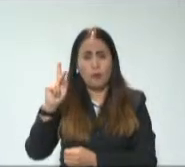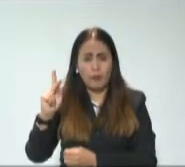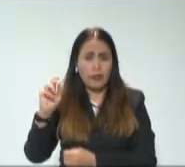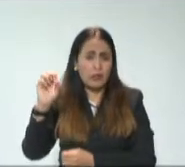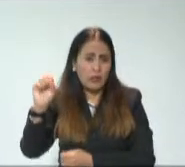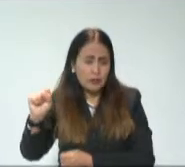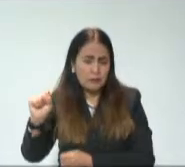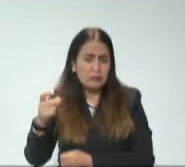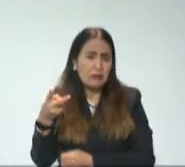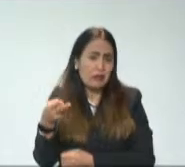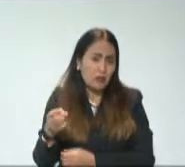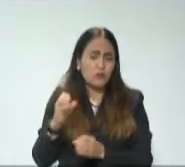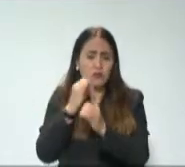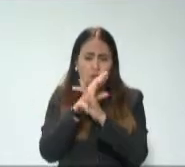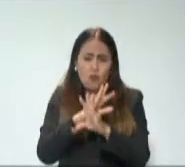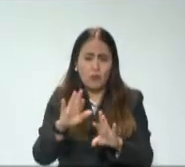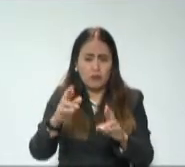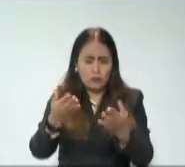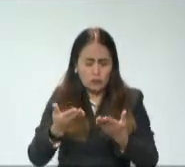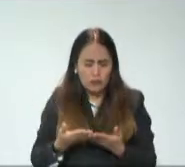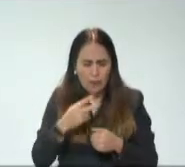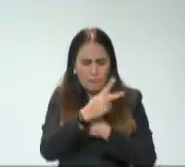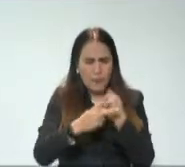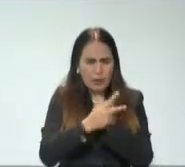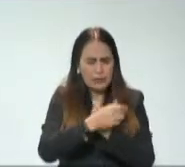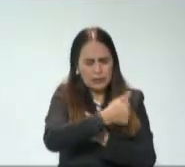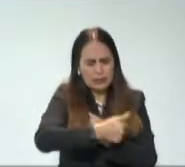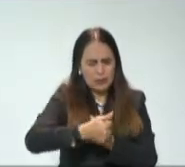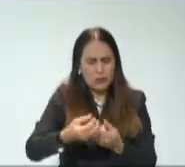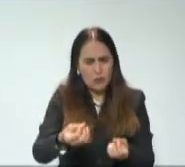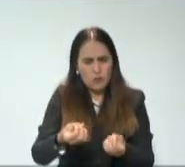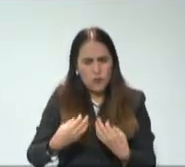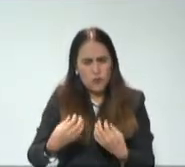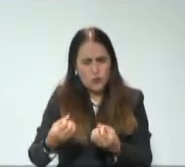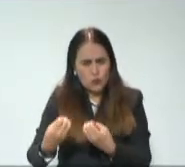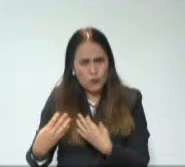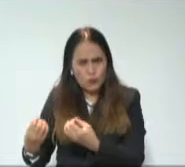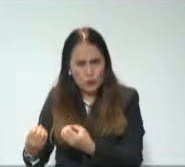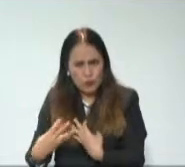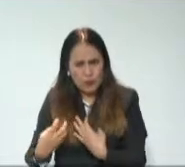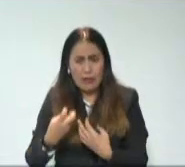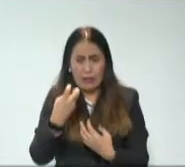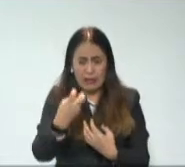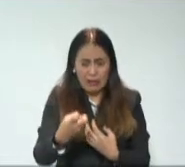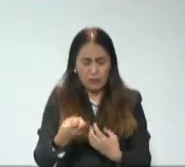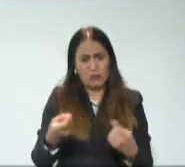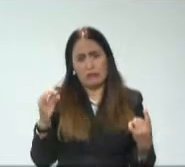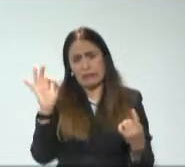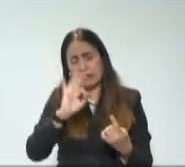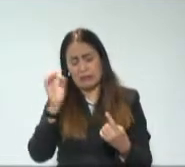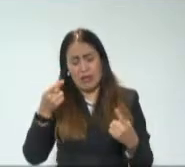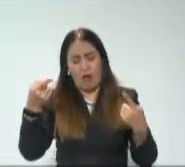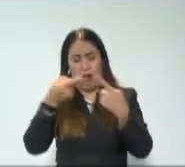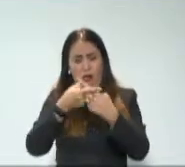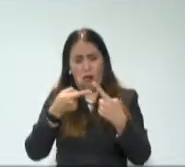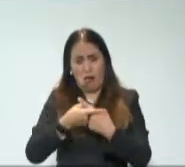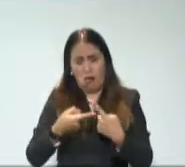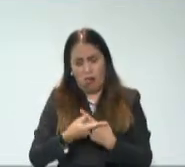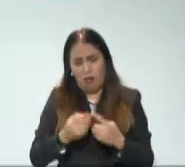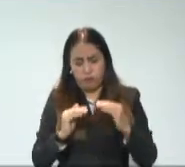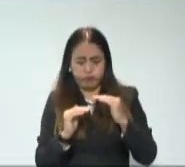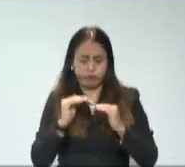salud reciben información de los países entonces no es factible que discrepe excepto quizá por un